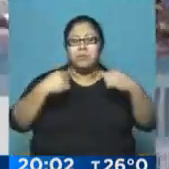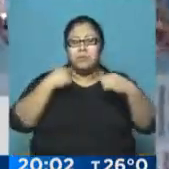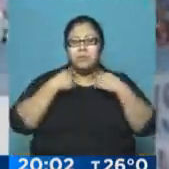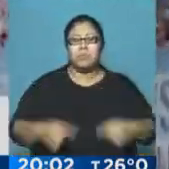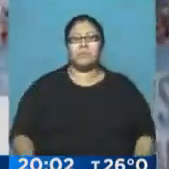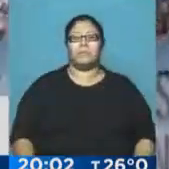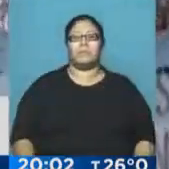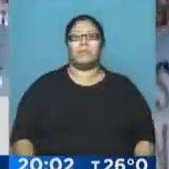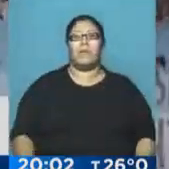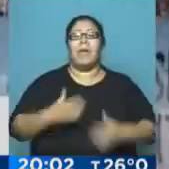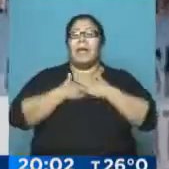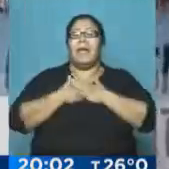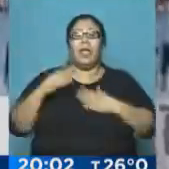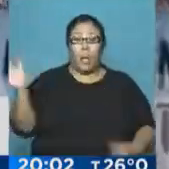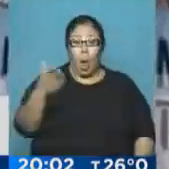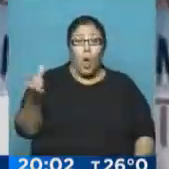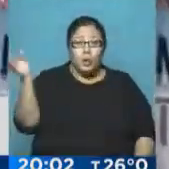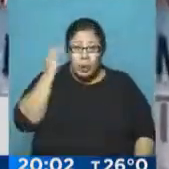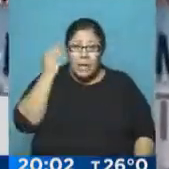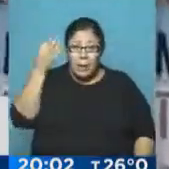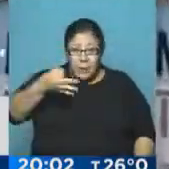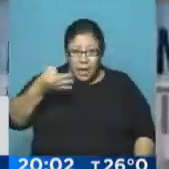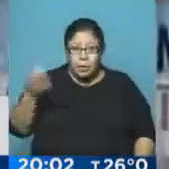Queridos compatriotas, ¿se escucha bien?